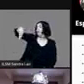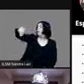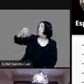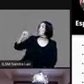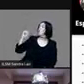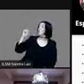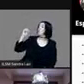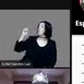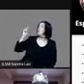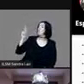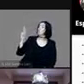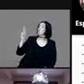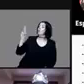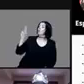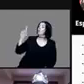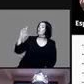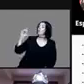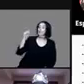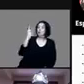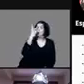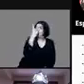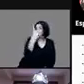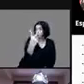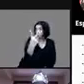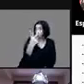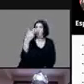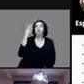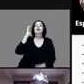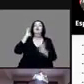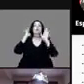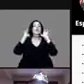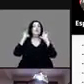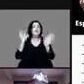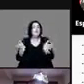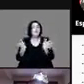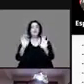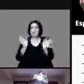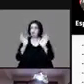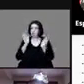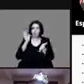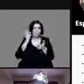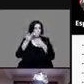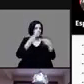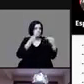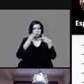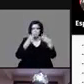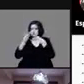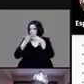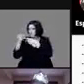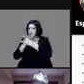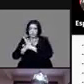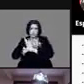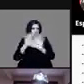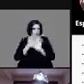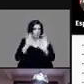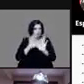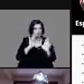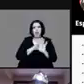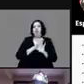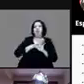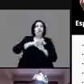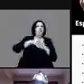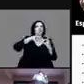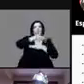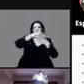por iniciar está ya ya lo hemos conformado ya estamos cerrando la programación del módulo